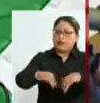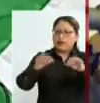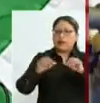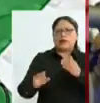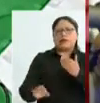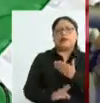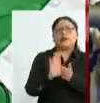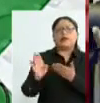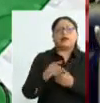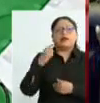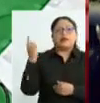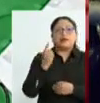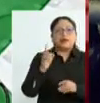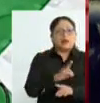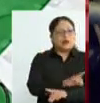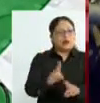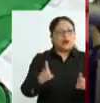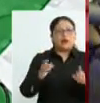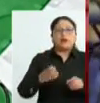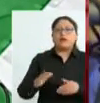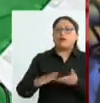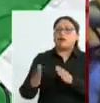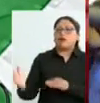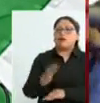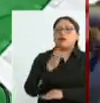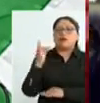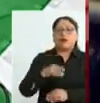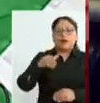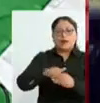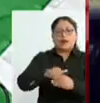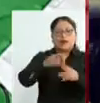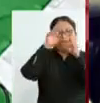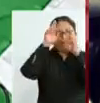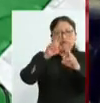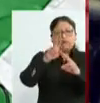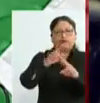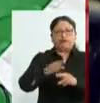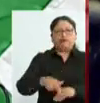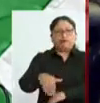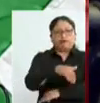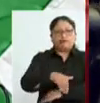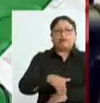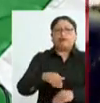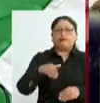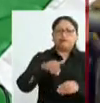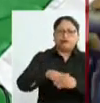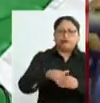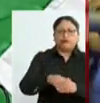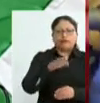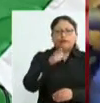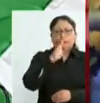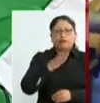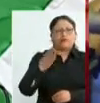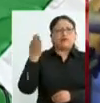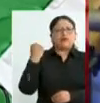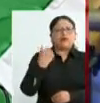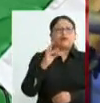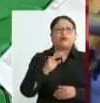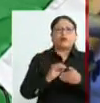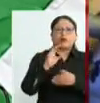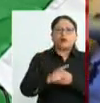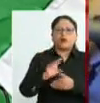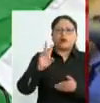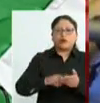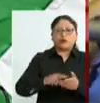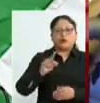defender la democracia que el pueblo boliviano conquistó en las calles y en las urnas el pasado 18 de octubre